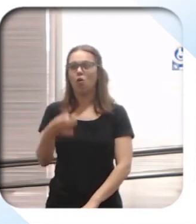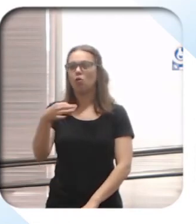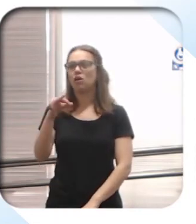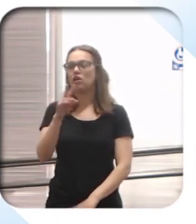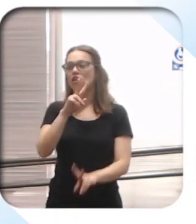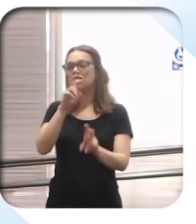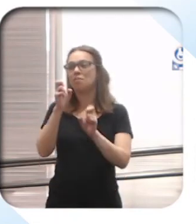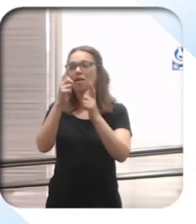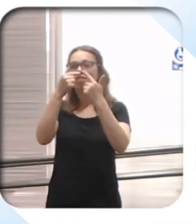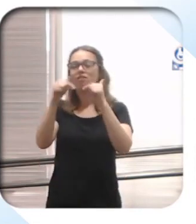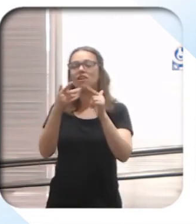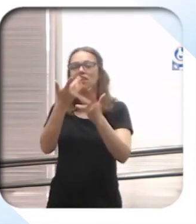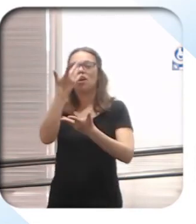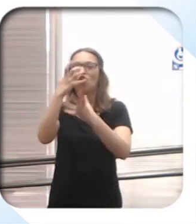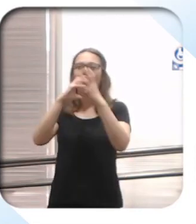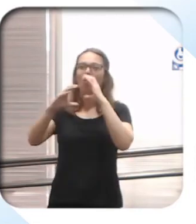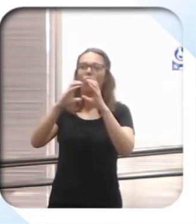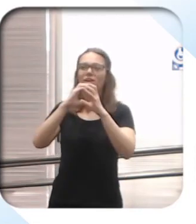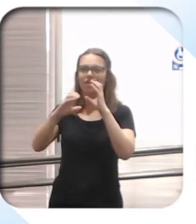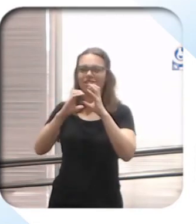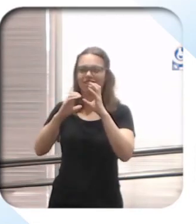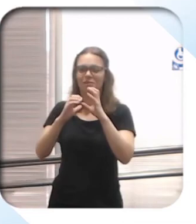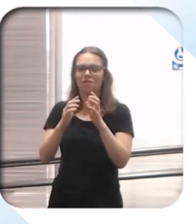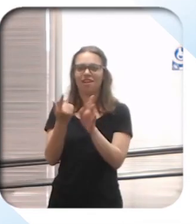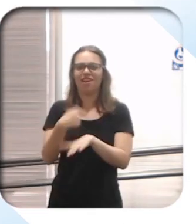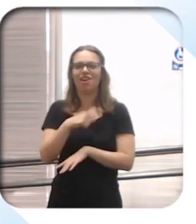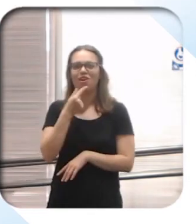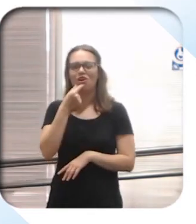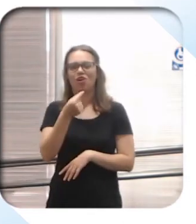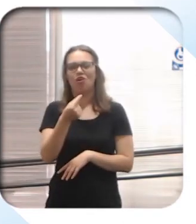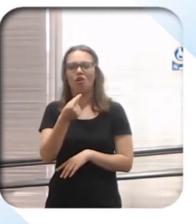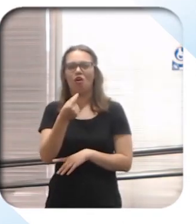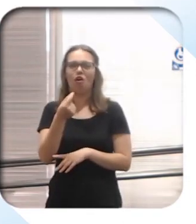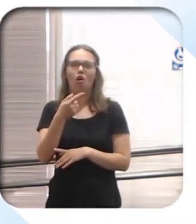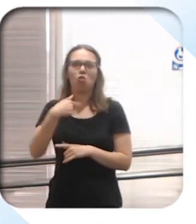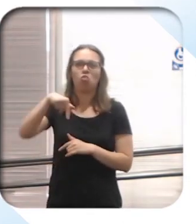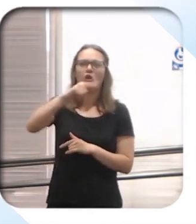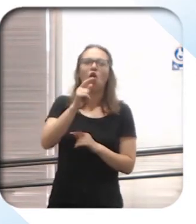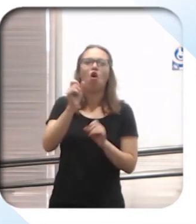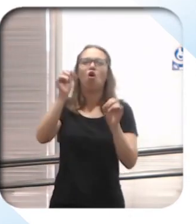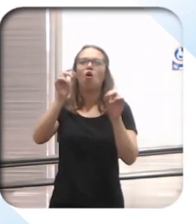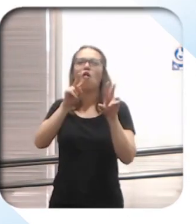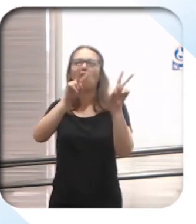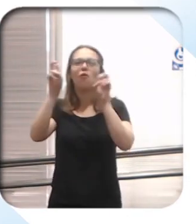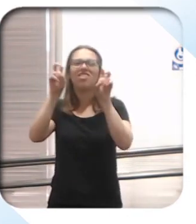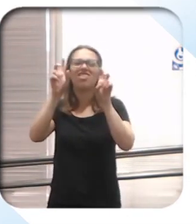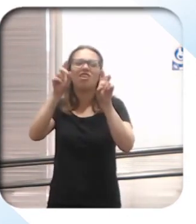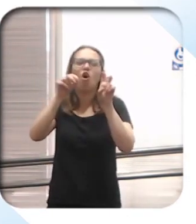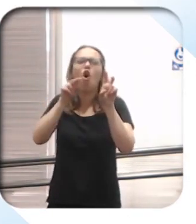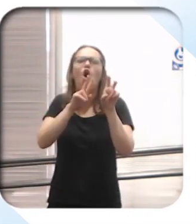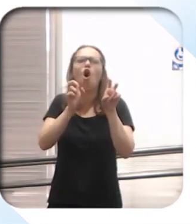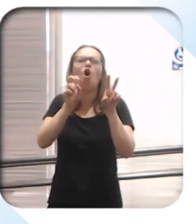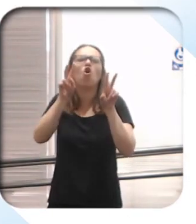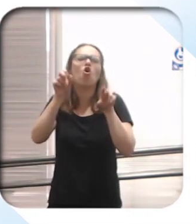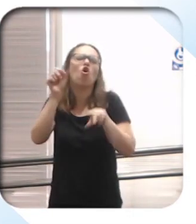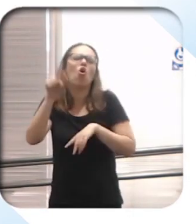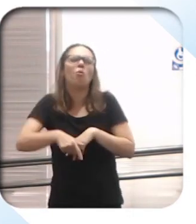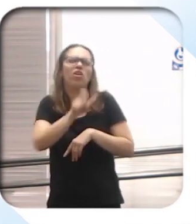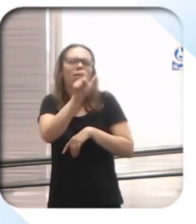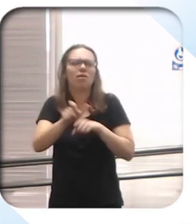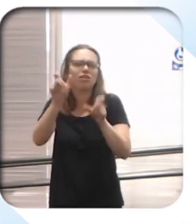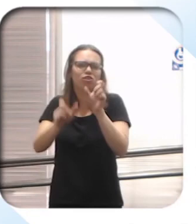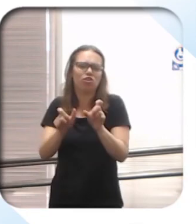yo creo que es de comunicarnos. Muchas veces los normales o comunes, entre comillas, no falta la comunicación.